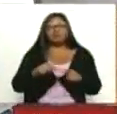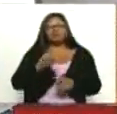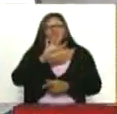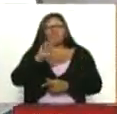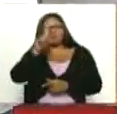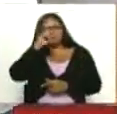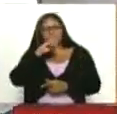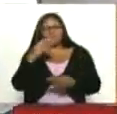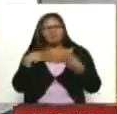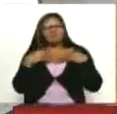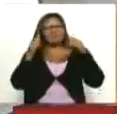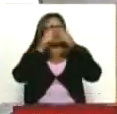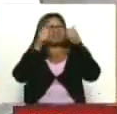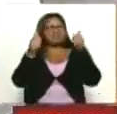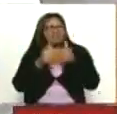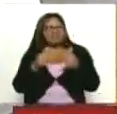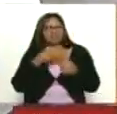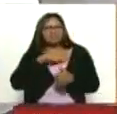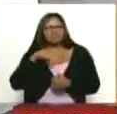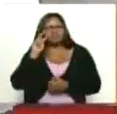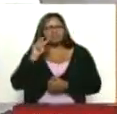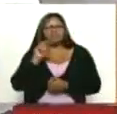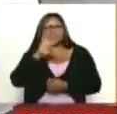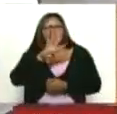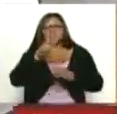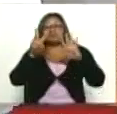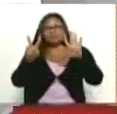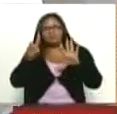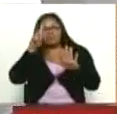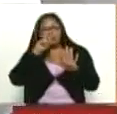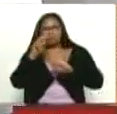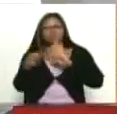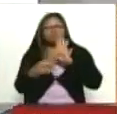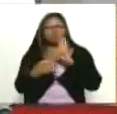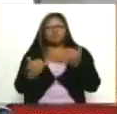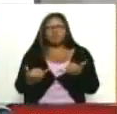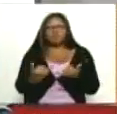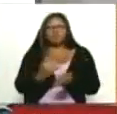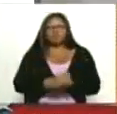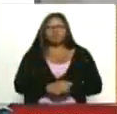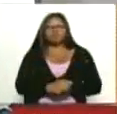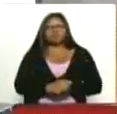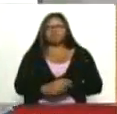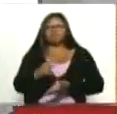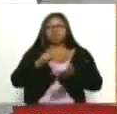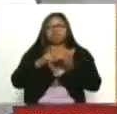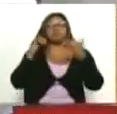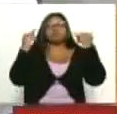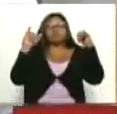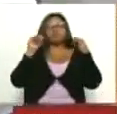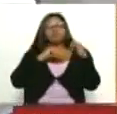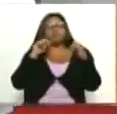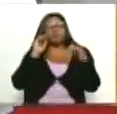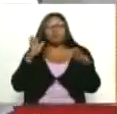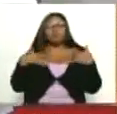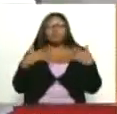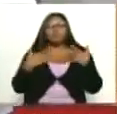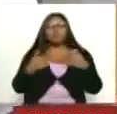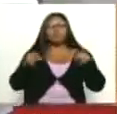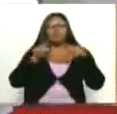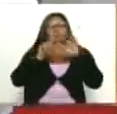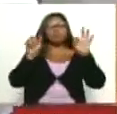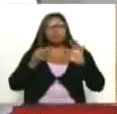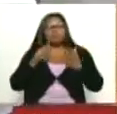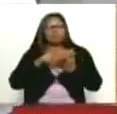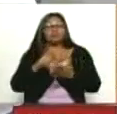de vida artística, cumplió 47 años en estos días, está presente en el festival. Estamos muy contentos con esa presencia,